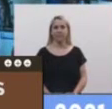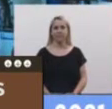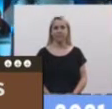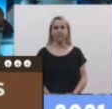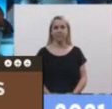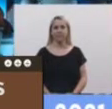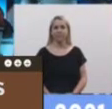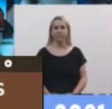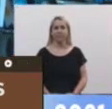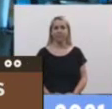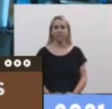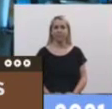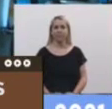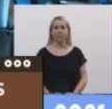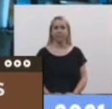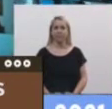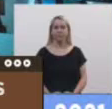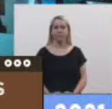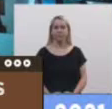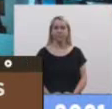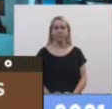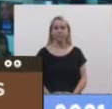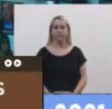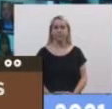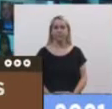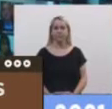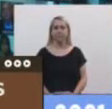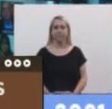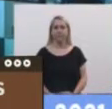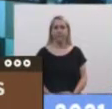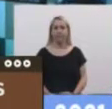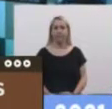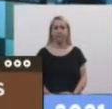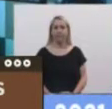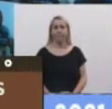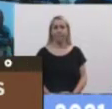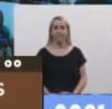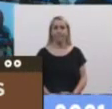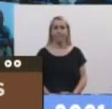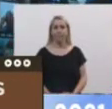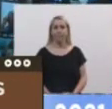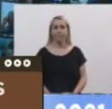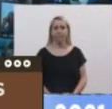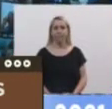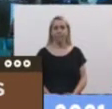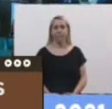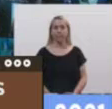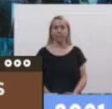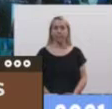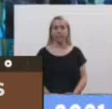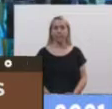uno por fuera de lo que había decidido el Ejecutivo, pero hay que ver si eso es humo o no, porque como te digo, si subís los gastos y subís los